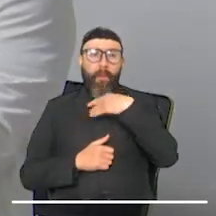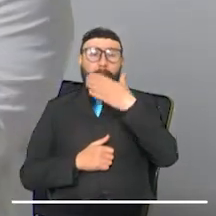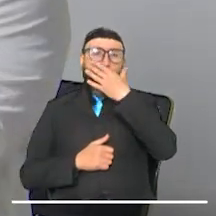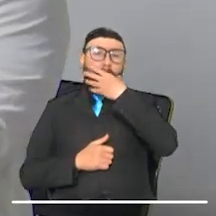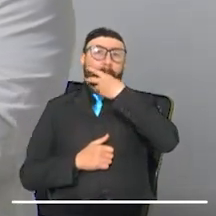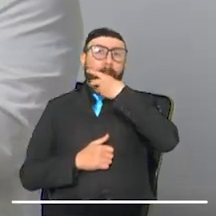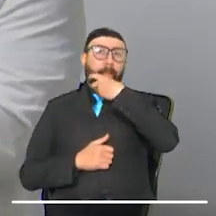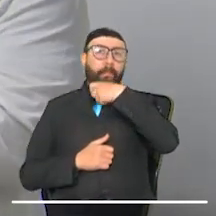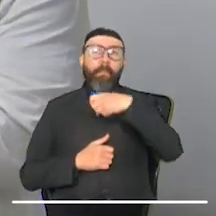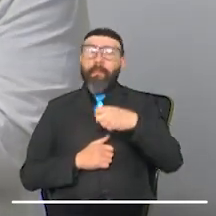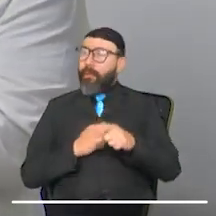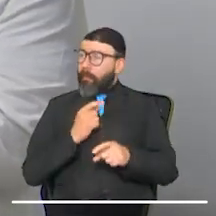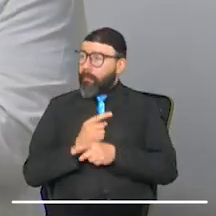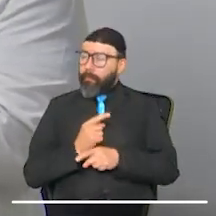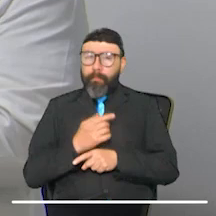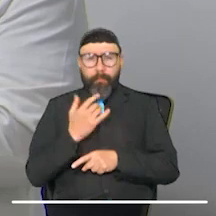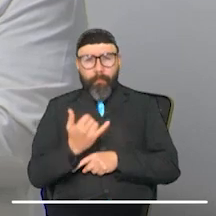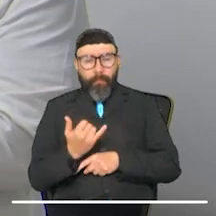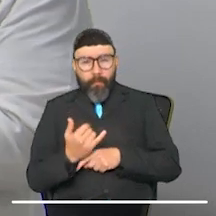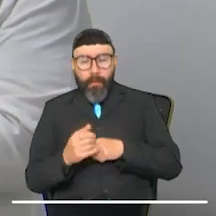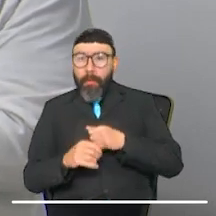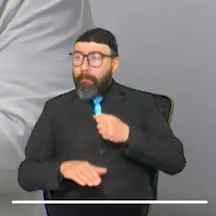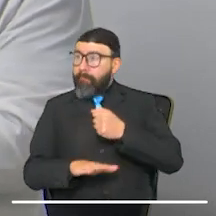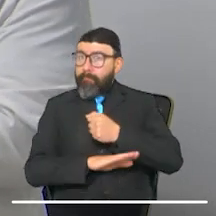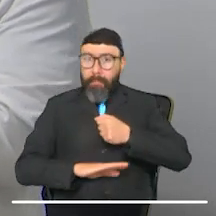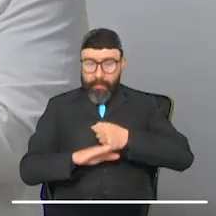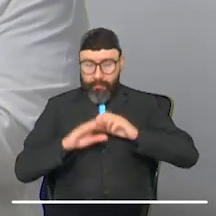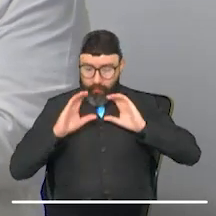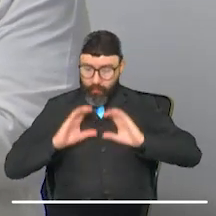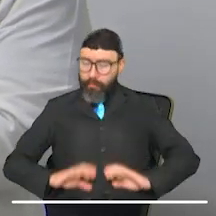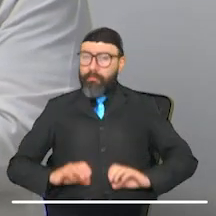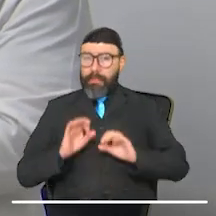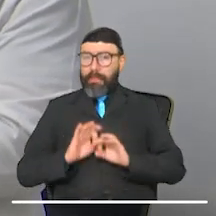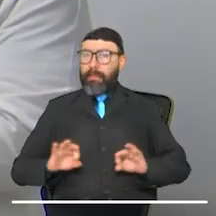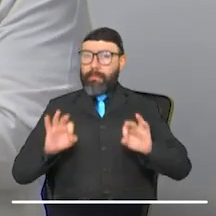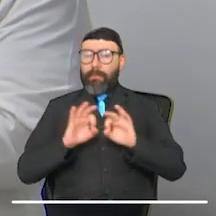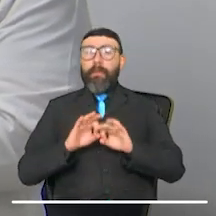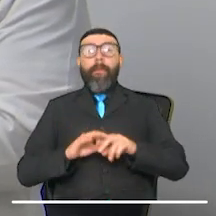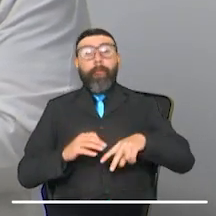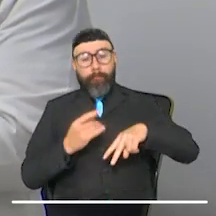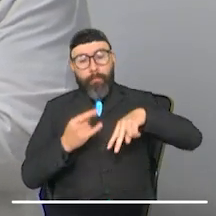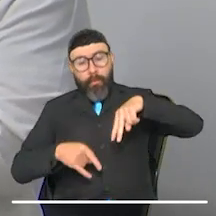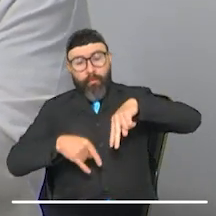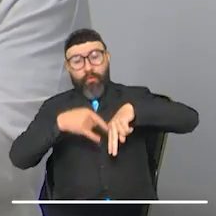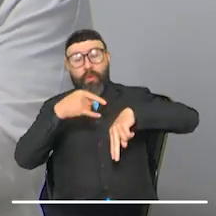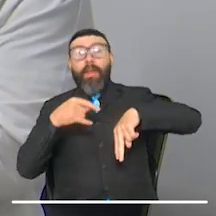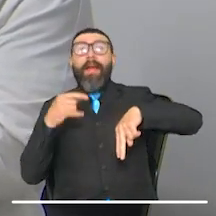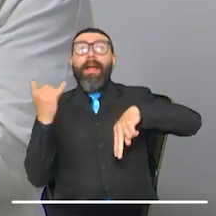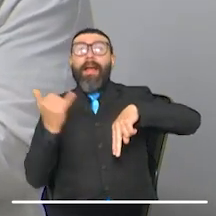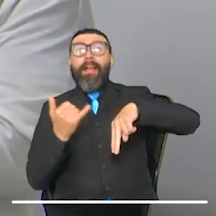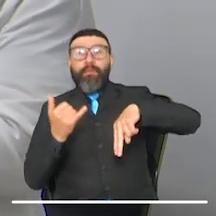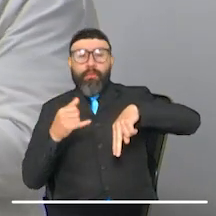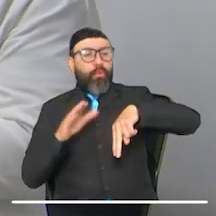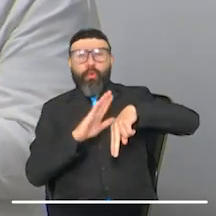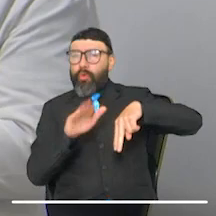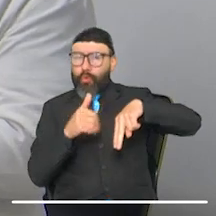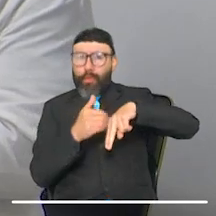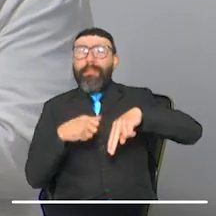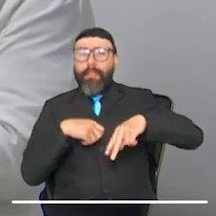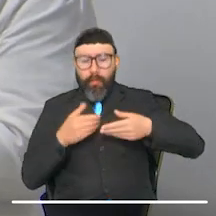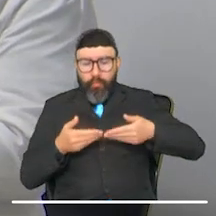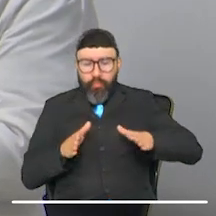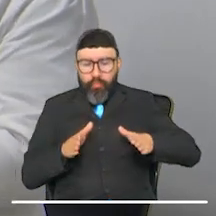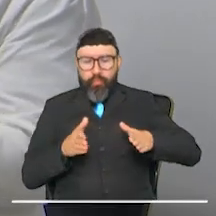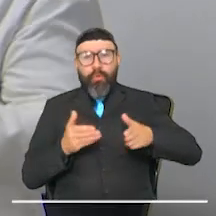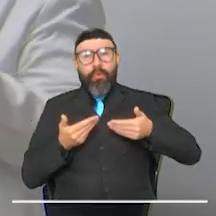una base anatómica importante que las diferencias las venas en su mayoría tienen válvulas las arterias